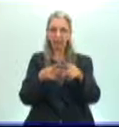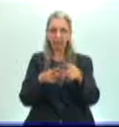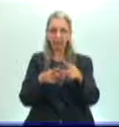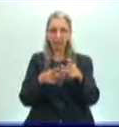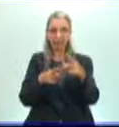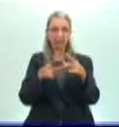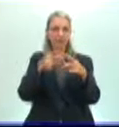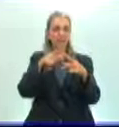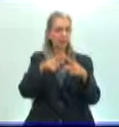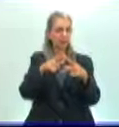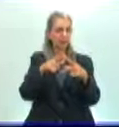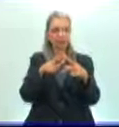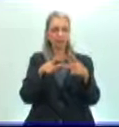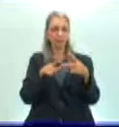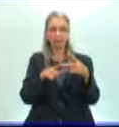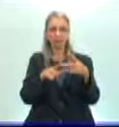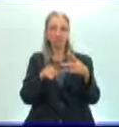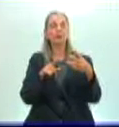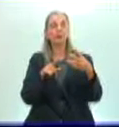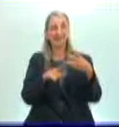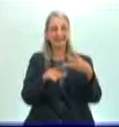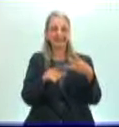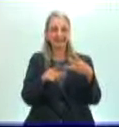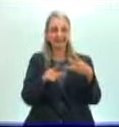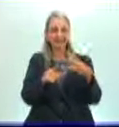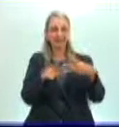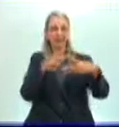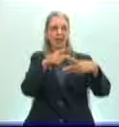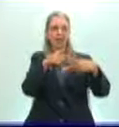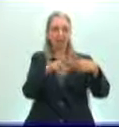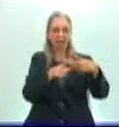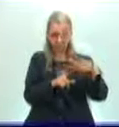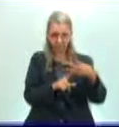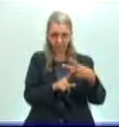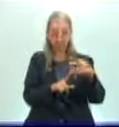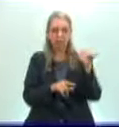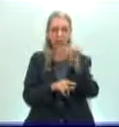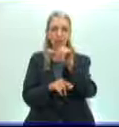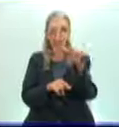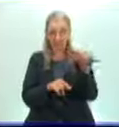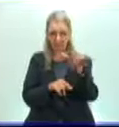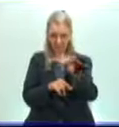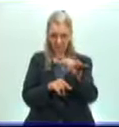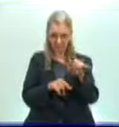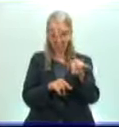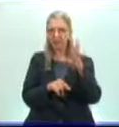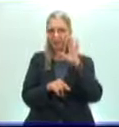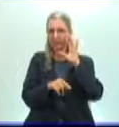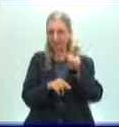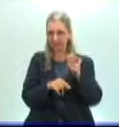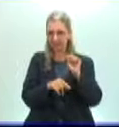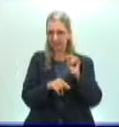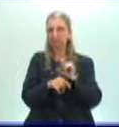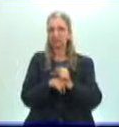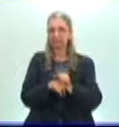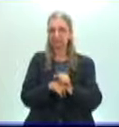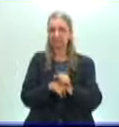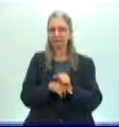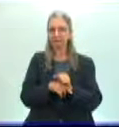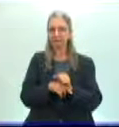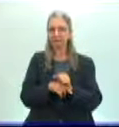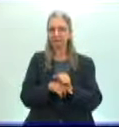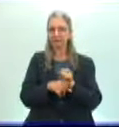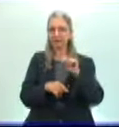diapo, pero deben estar claros que se debe justificar. Serían los terceros ángulos iguales en estos dos triángulos semejantes. Esto nos